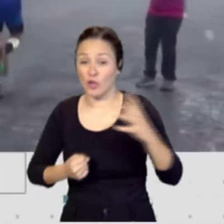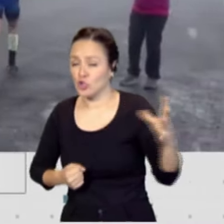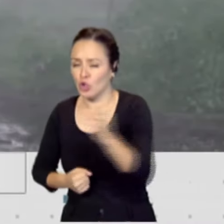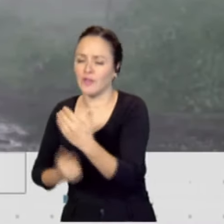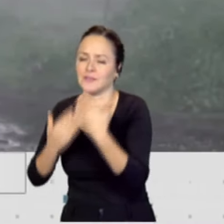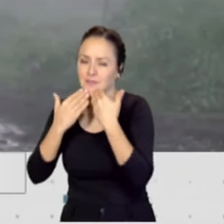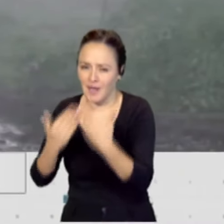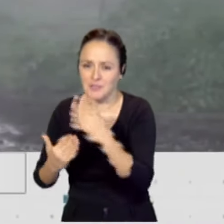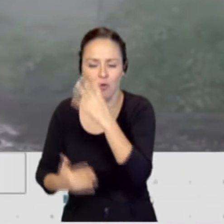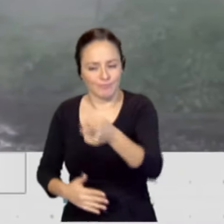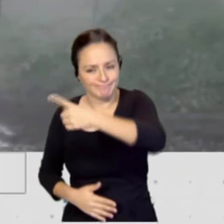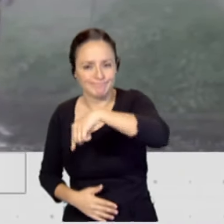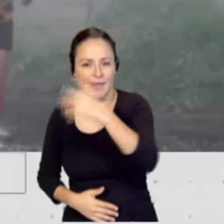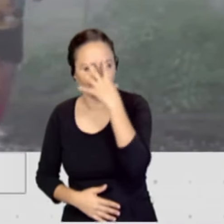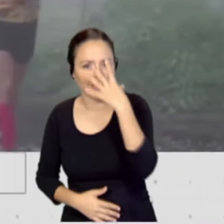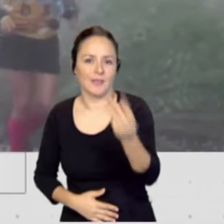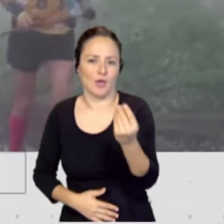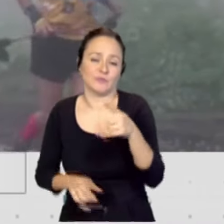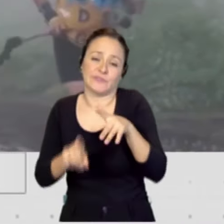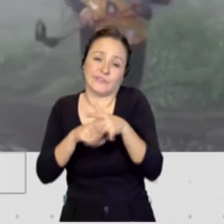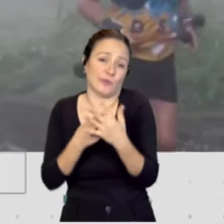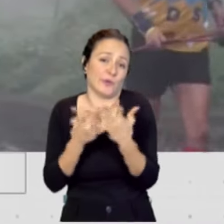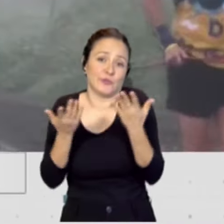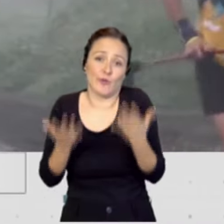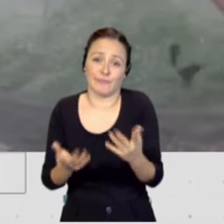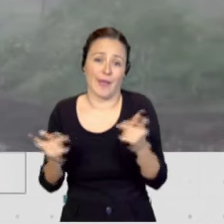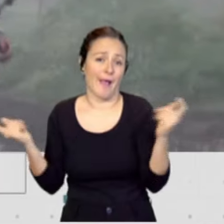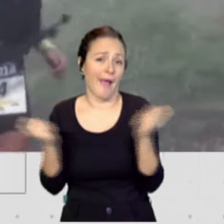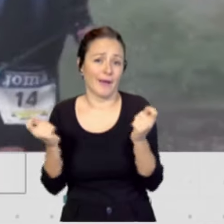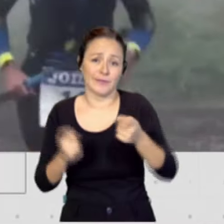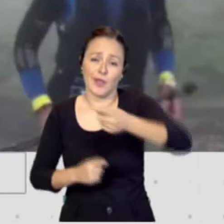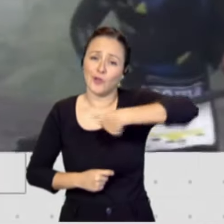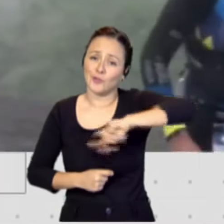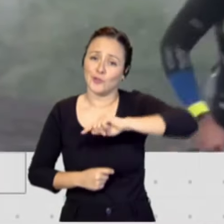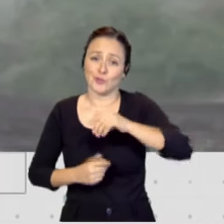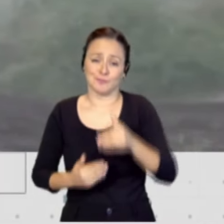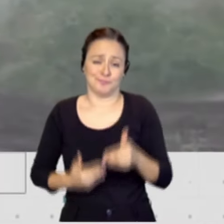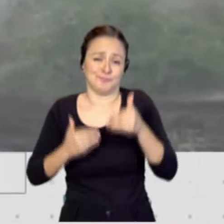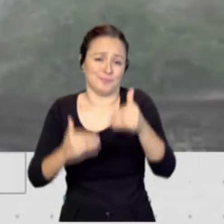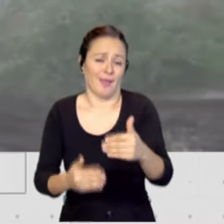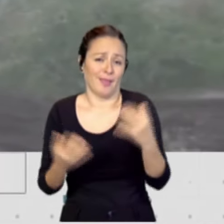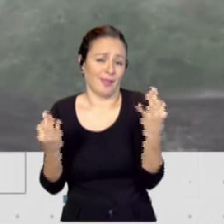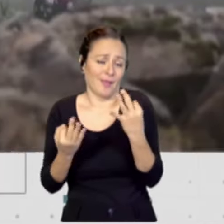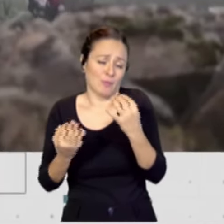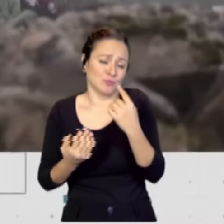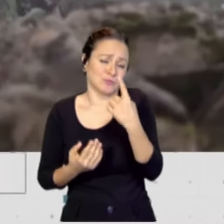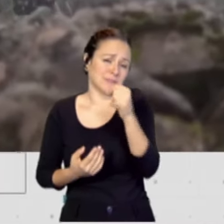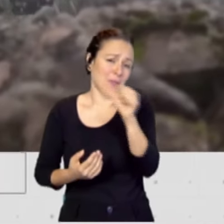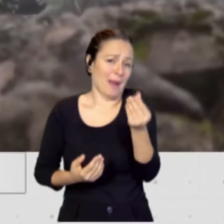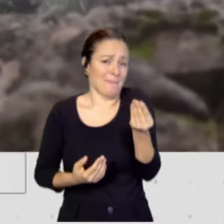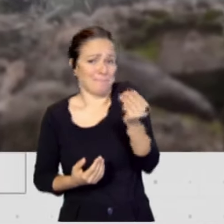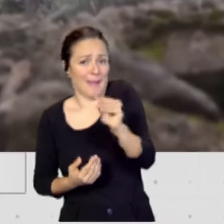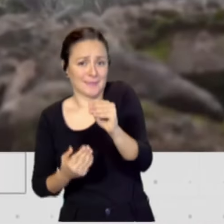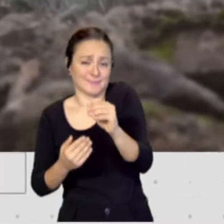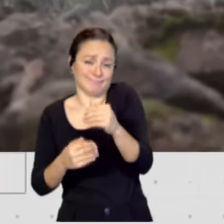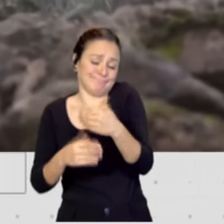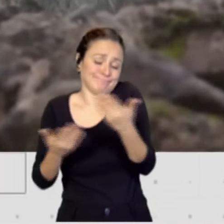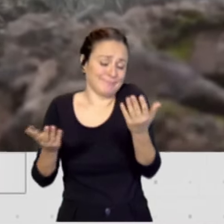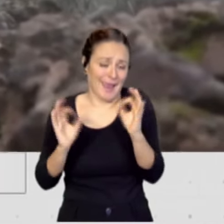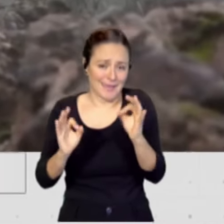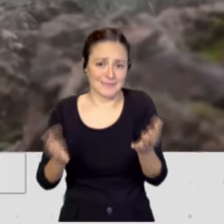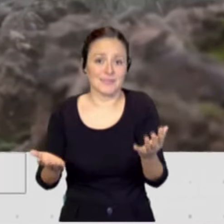deportistas que han sabido entender que por la alerta tuvimos que traspasarla y tenemos que retrasarla una semana pero también con la